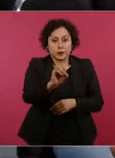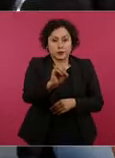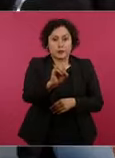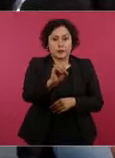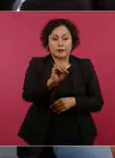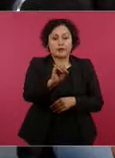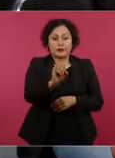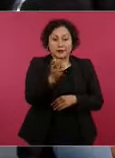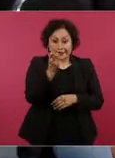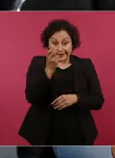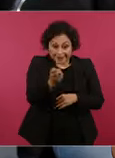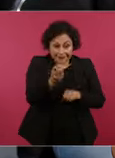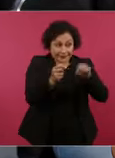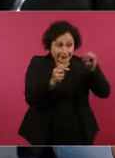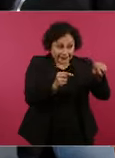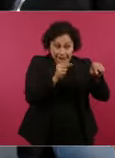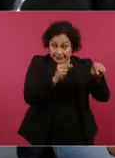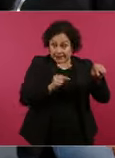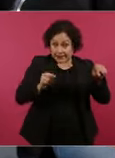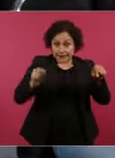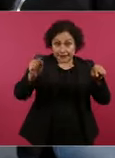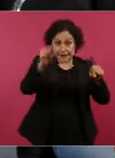Sí. Ellos